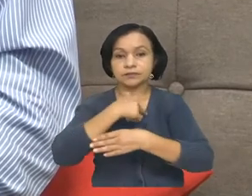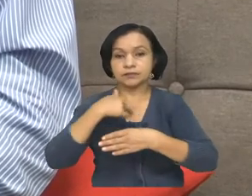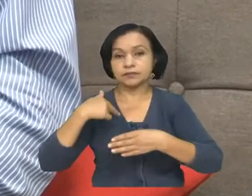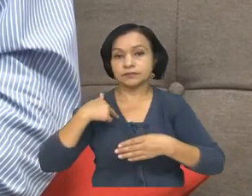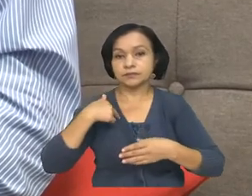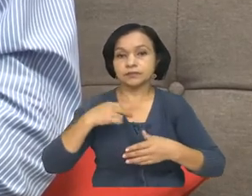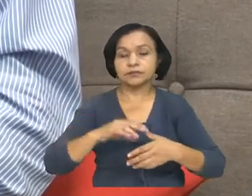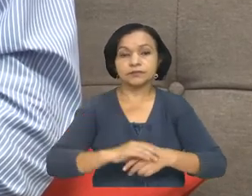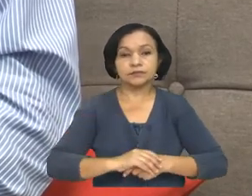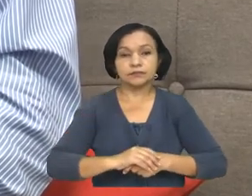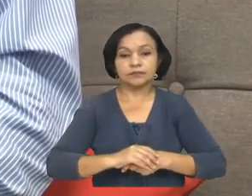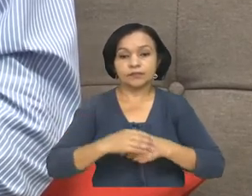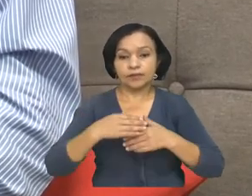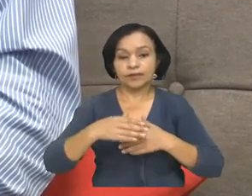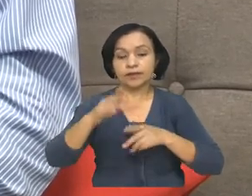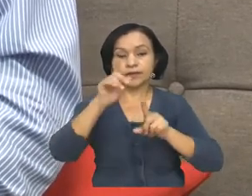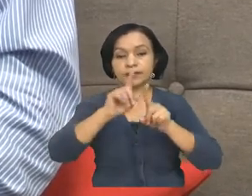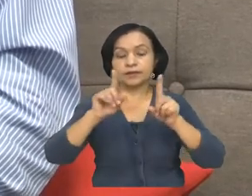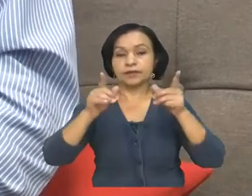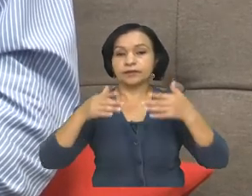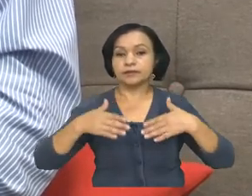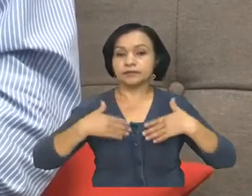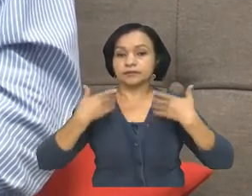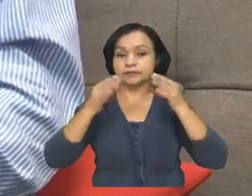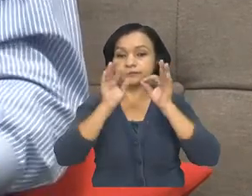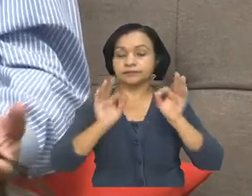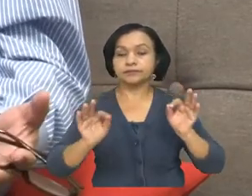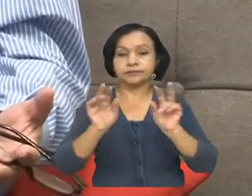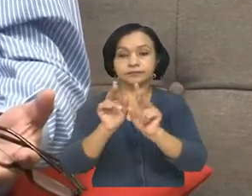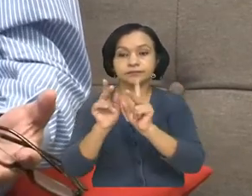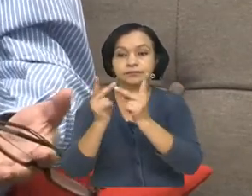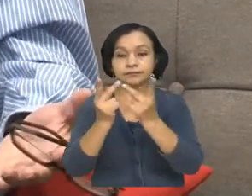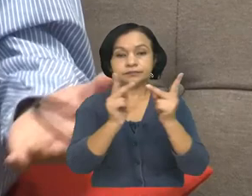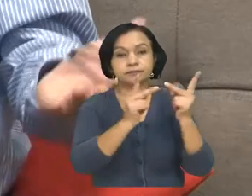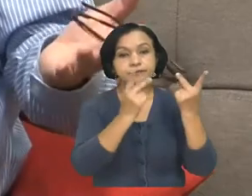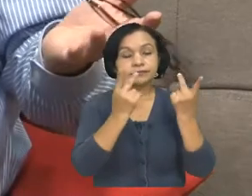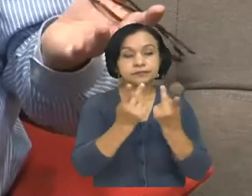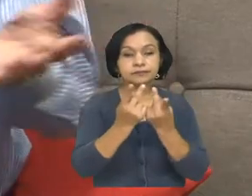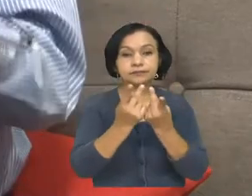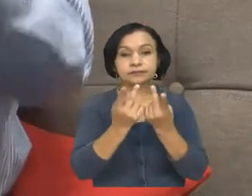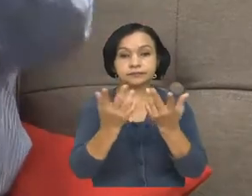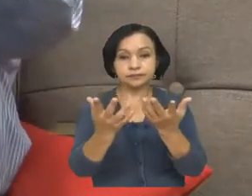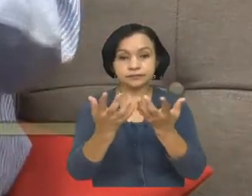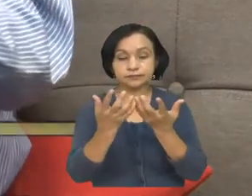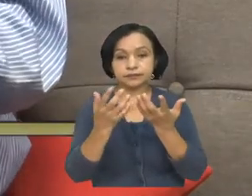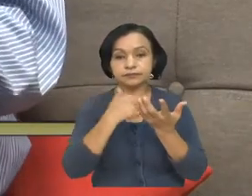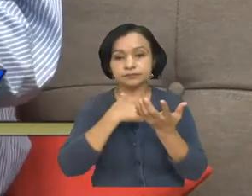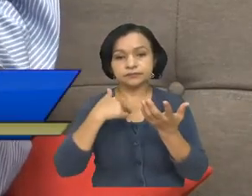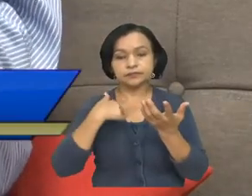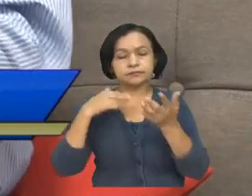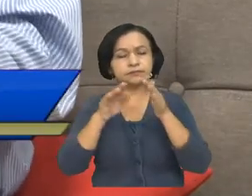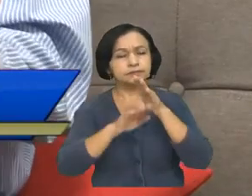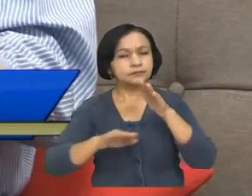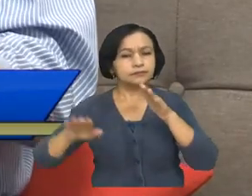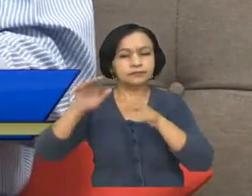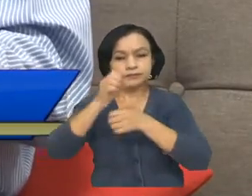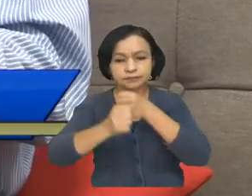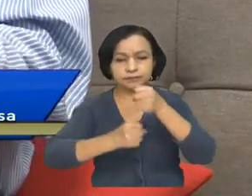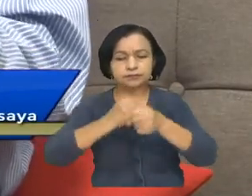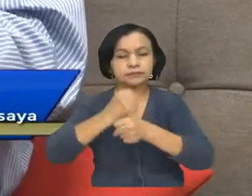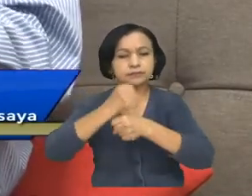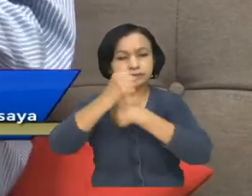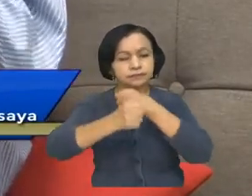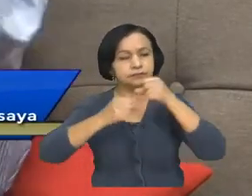justamente a un nivel de felicidad de nuestro pueblo. Eso es lo que yo, y van a pasar más años, y cada vez que pasen los